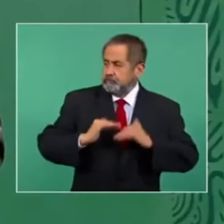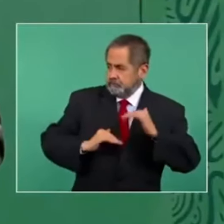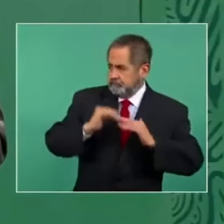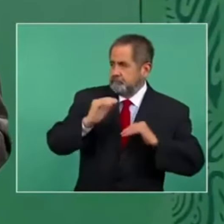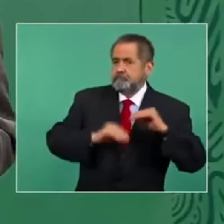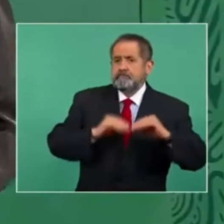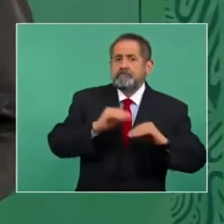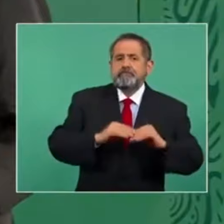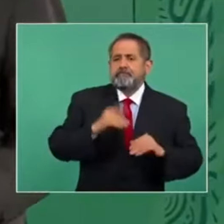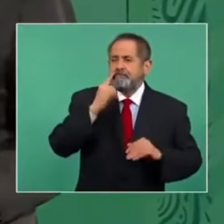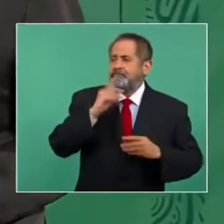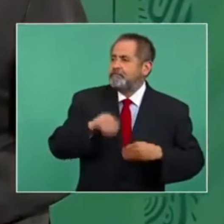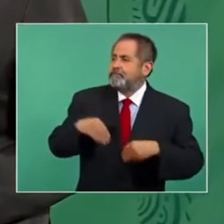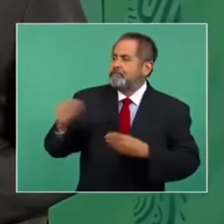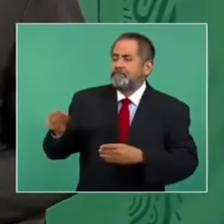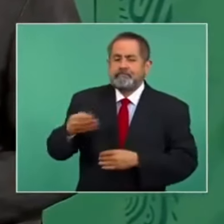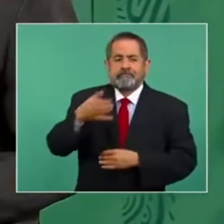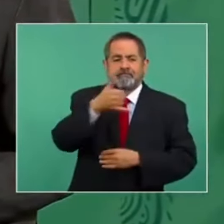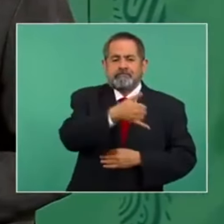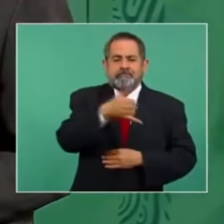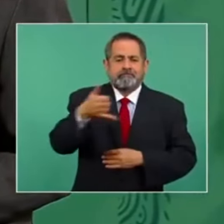recuerdo que